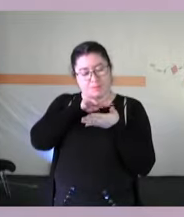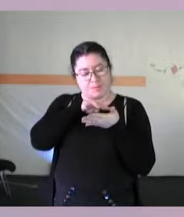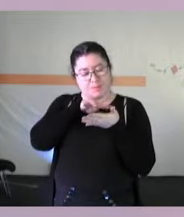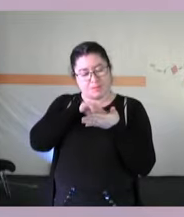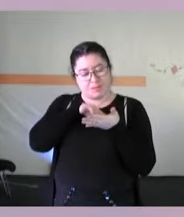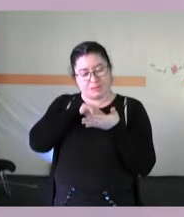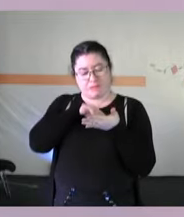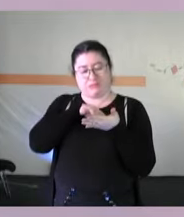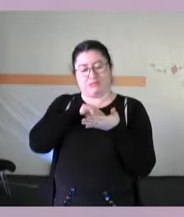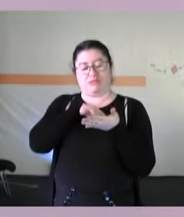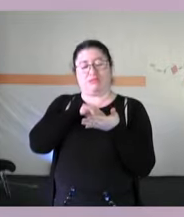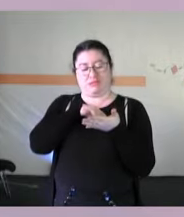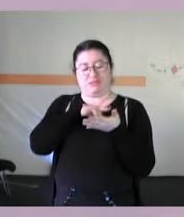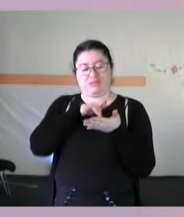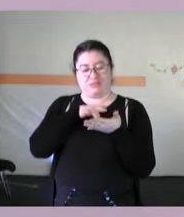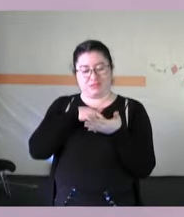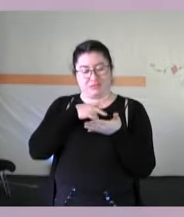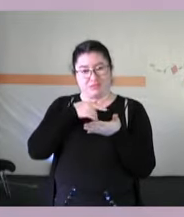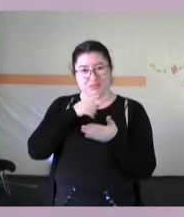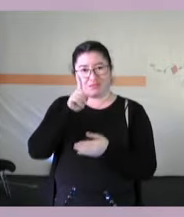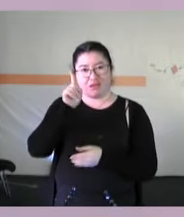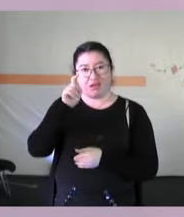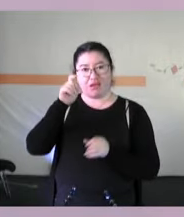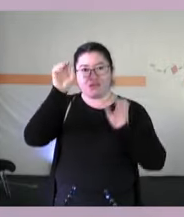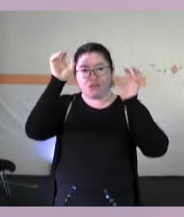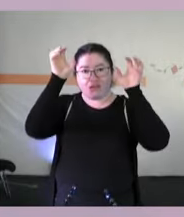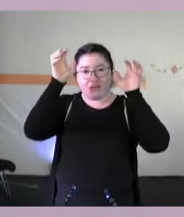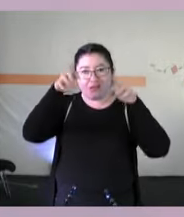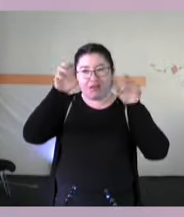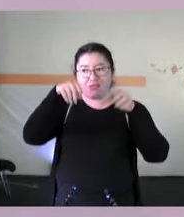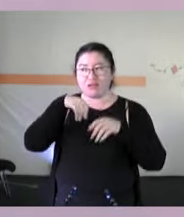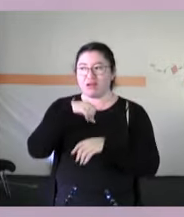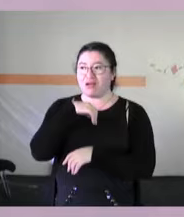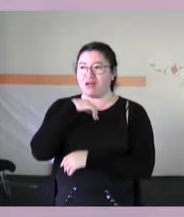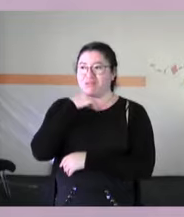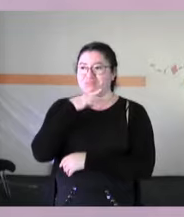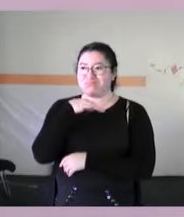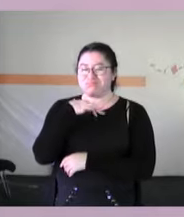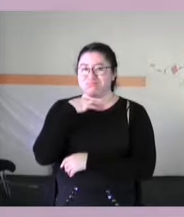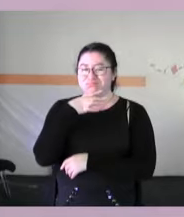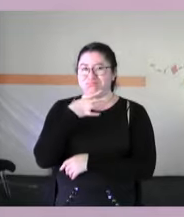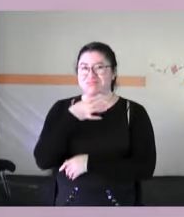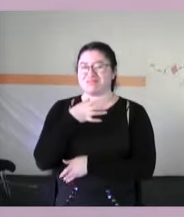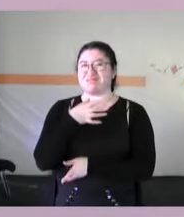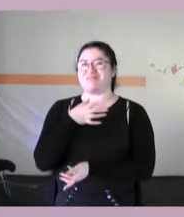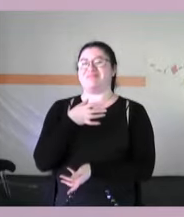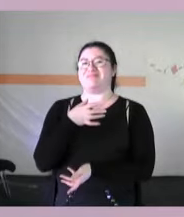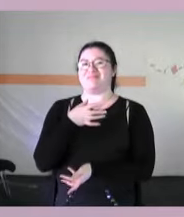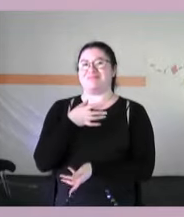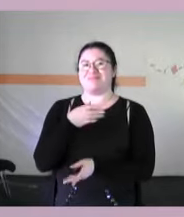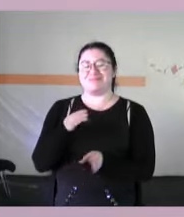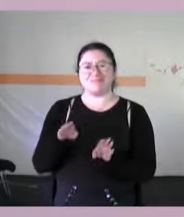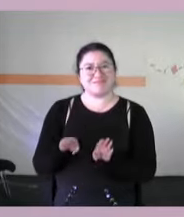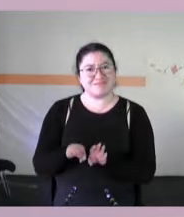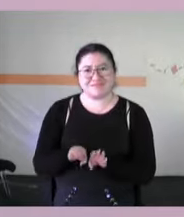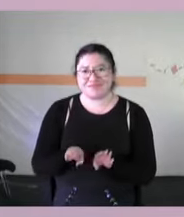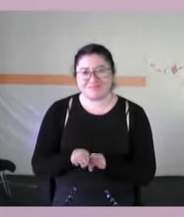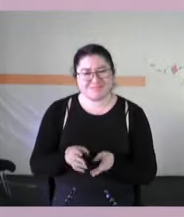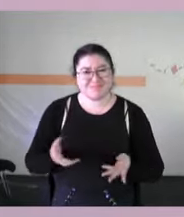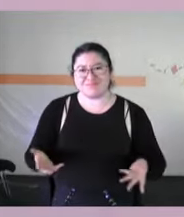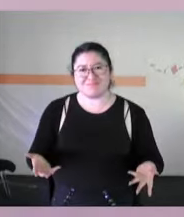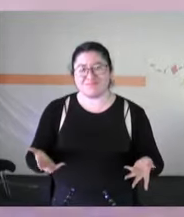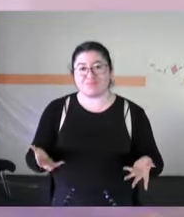digo, puta, el agua de la lluvia está contaminada, o sea, ¿qué nos queda? Todas las cosas que comemos tienen